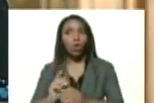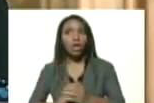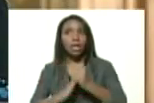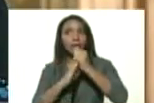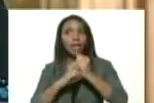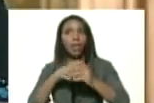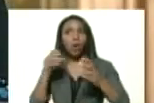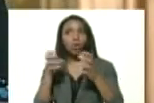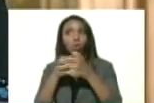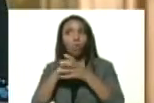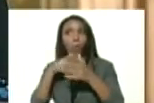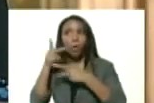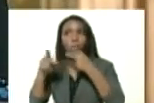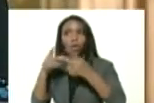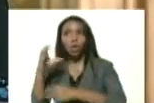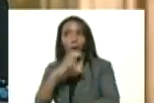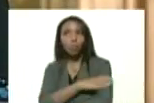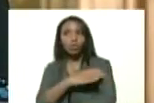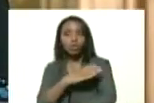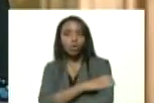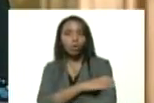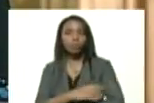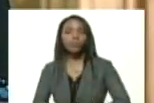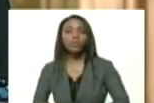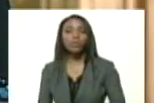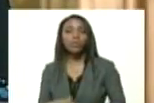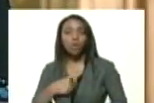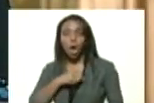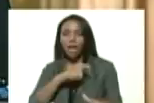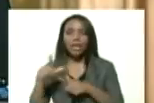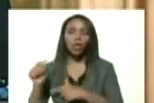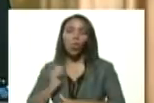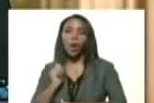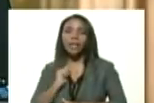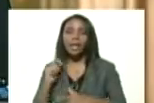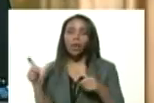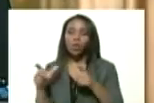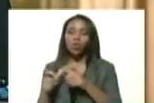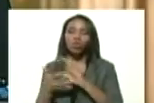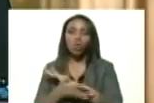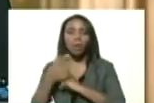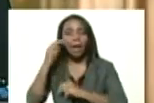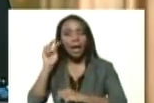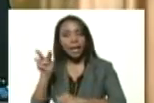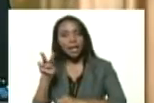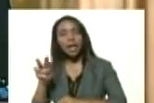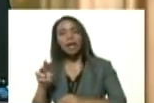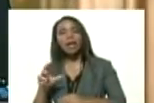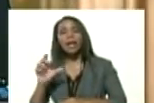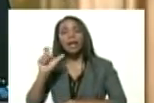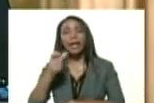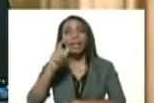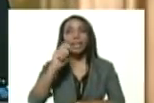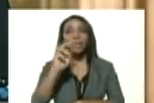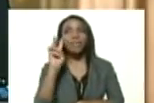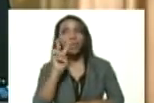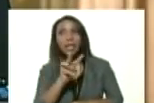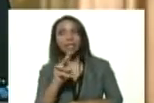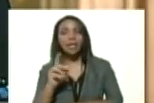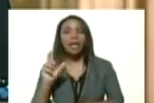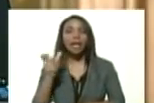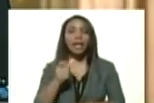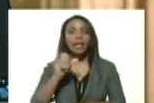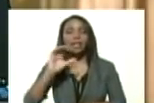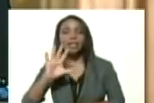los partidos políticos de la oposición estoy listo para reunirme con el g3 con el g4 con el